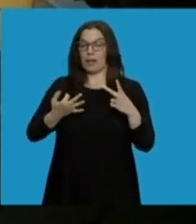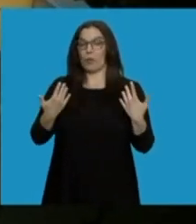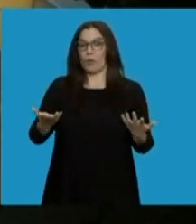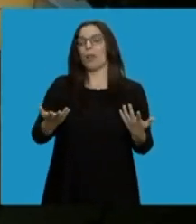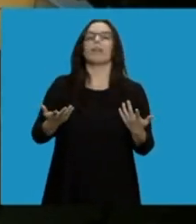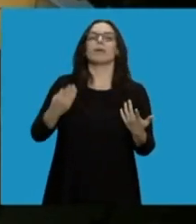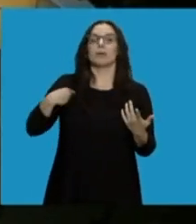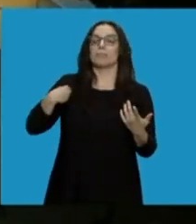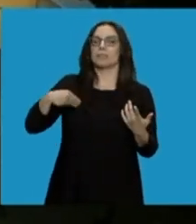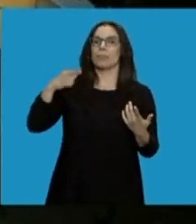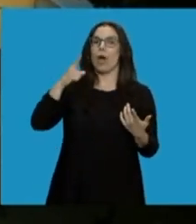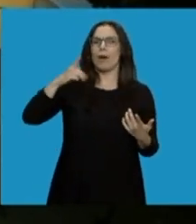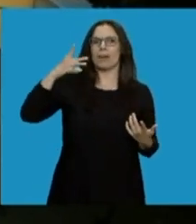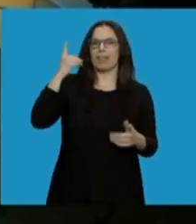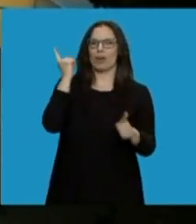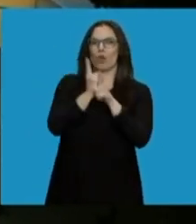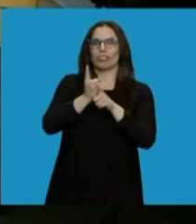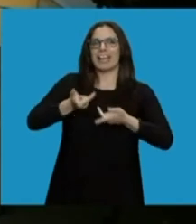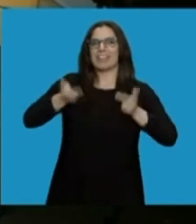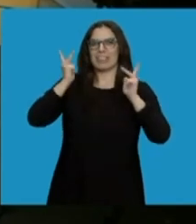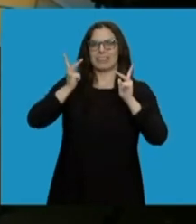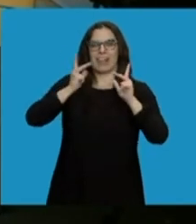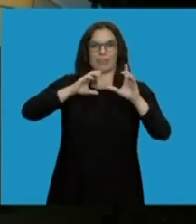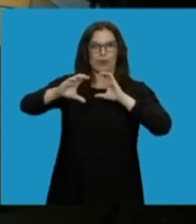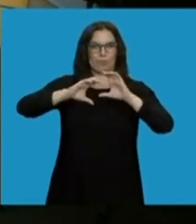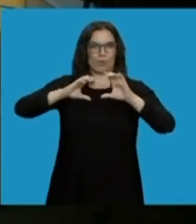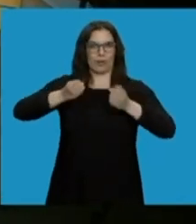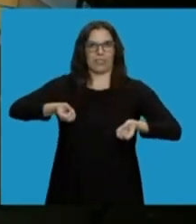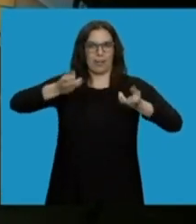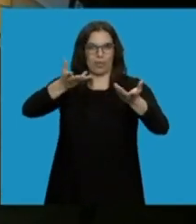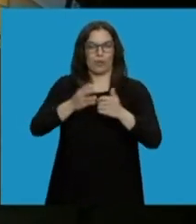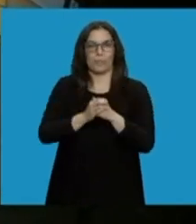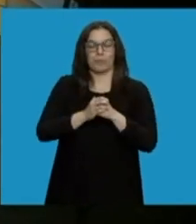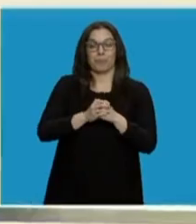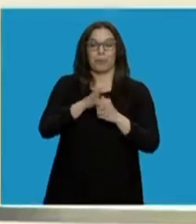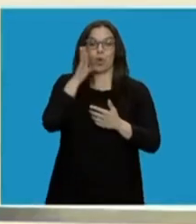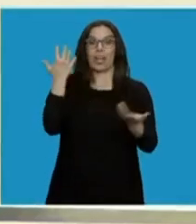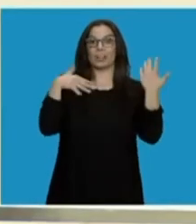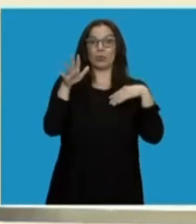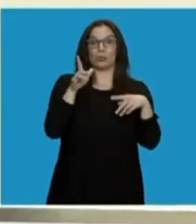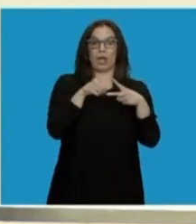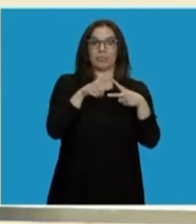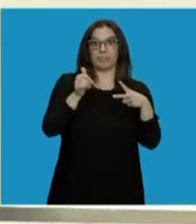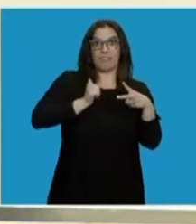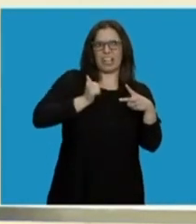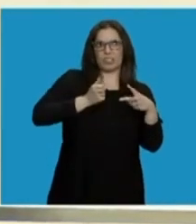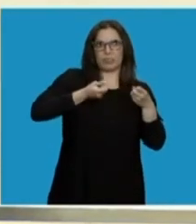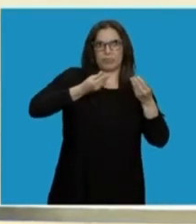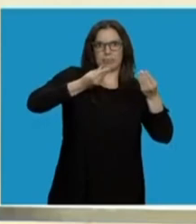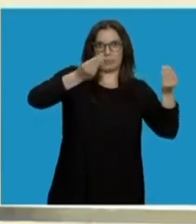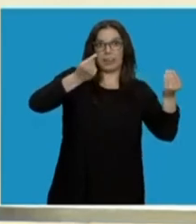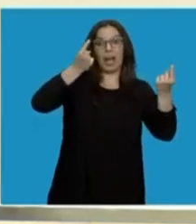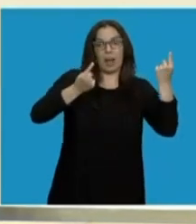amenazas a la propia libertad de comunicación. Con la excusa de la desinformación hemos visto intentos